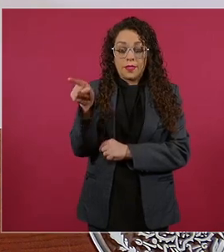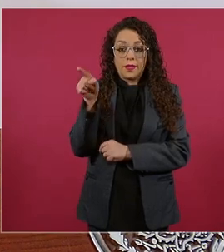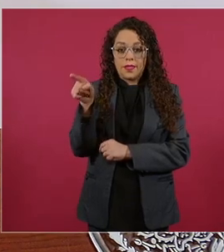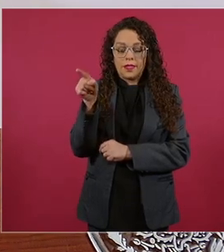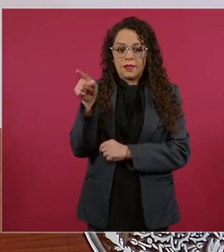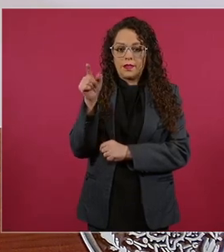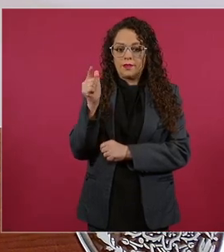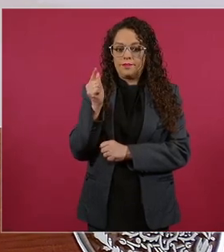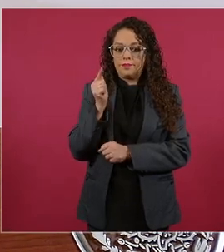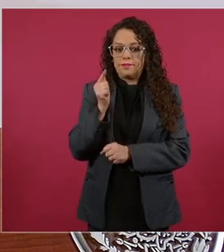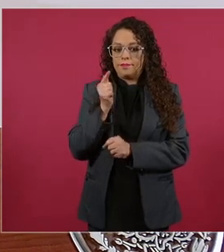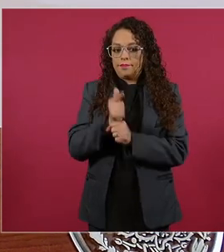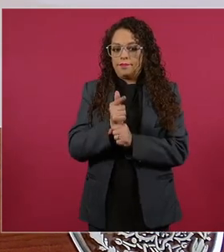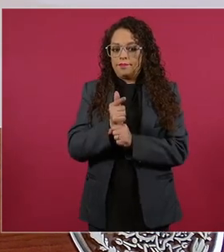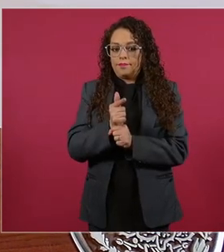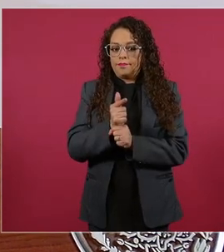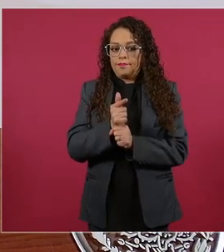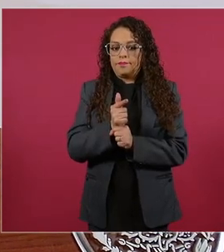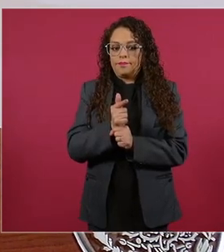ya